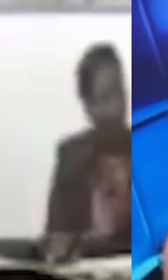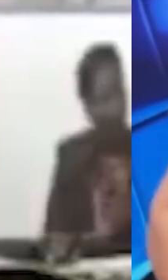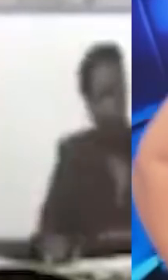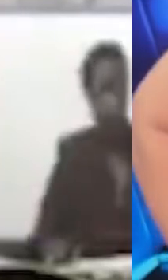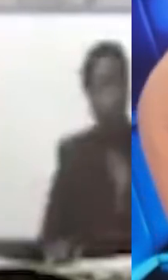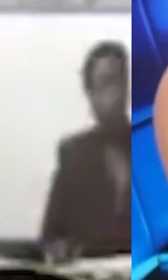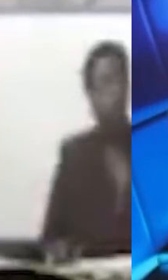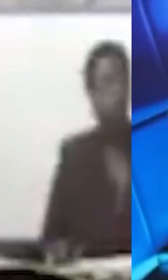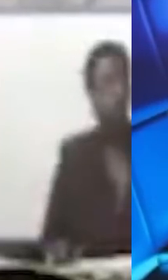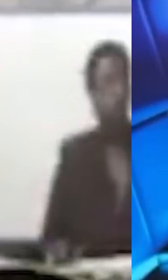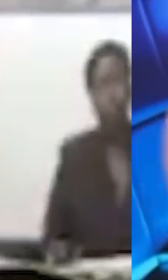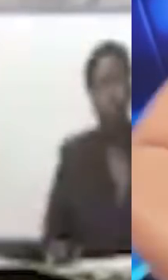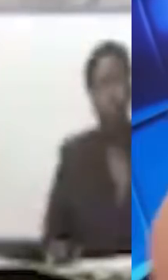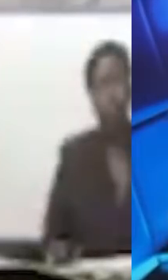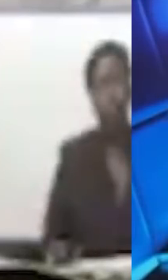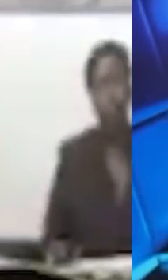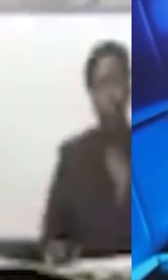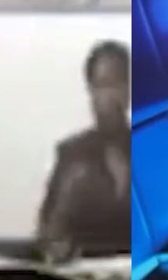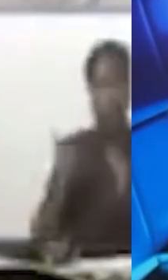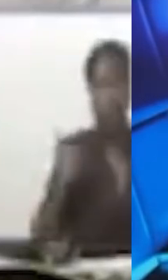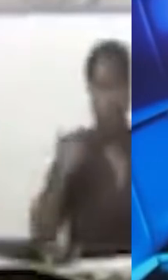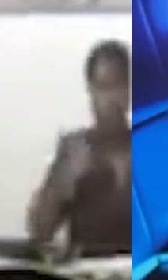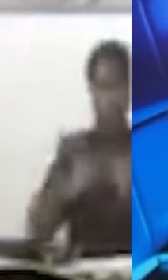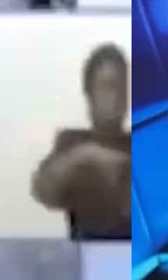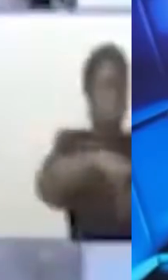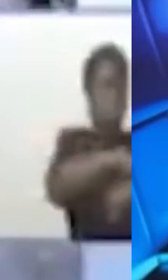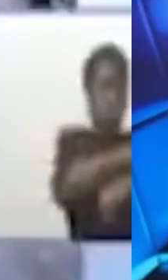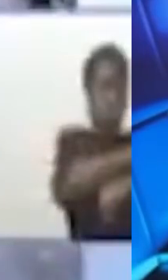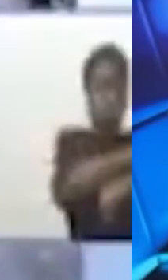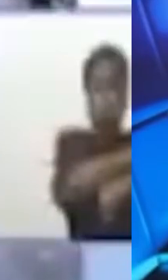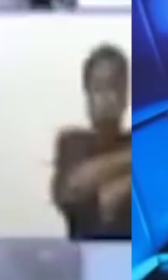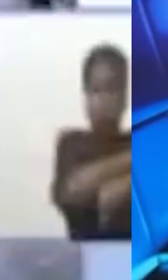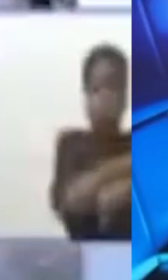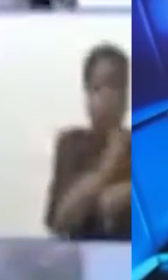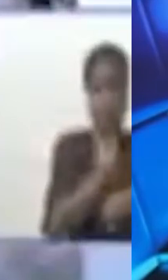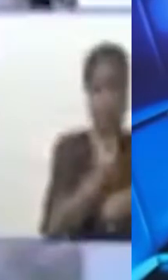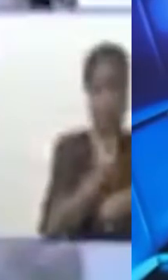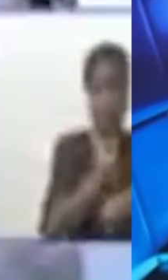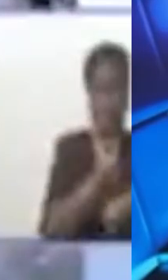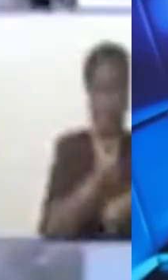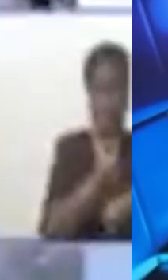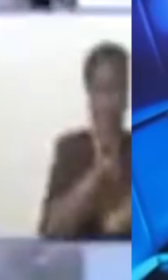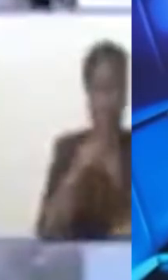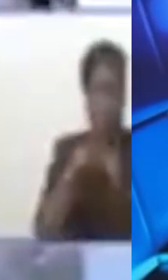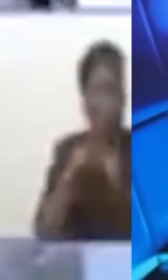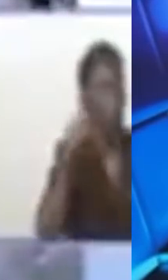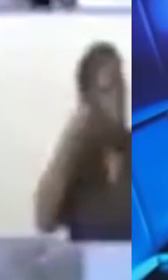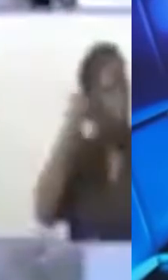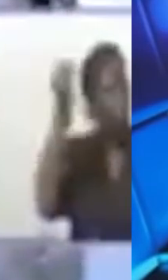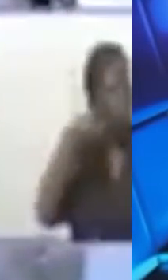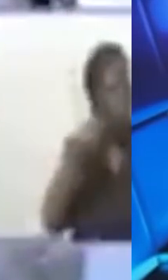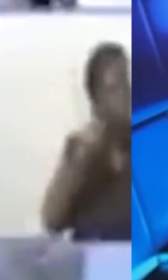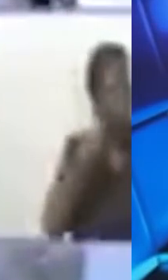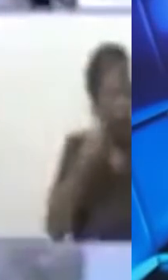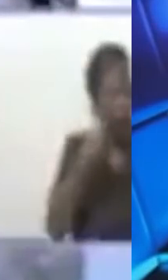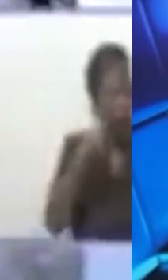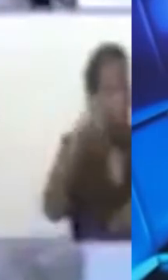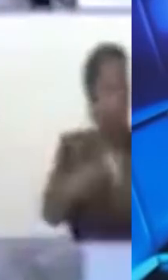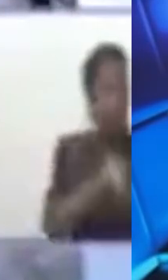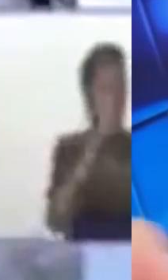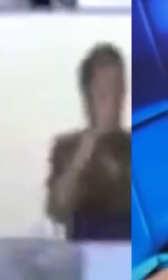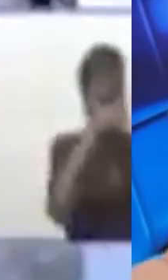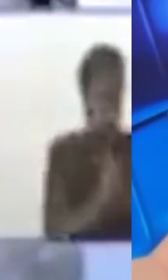la introducción en la bolsa, seguimos, se debe realizar dentro... Fui partícipe también de un proceso de ese tipo en el Hospital